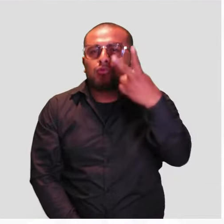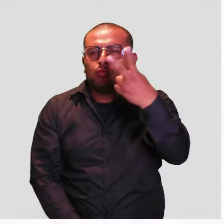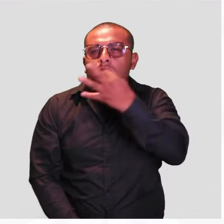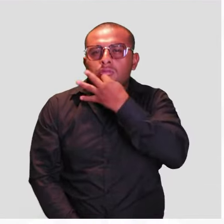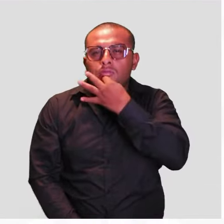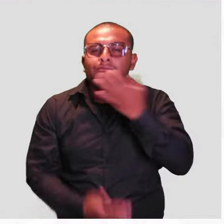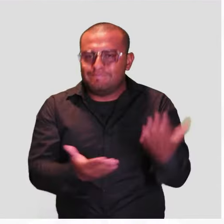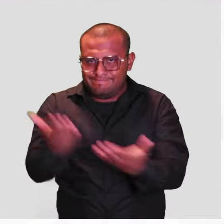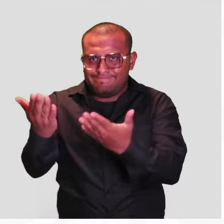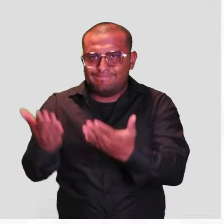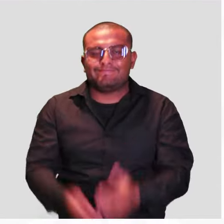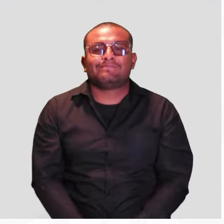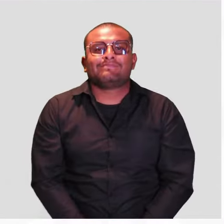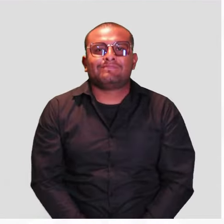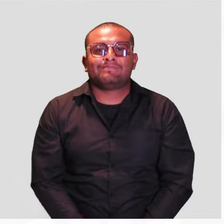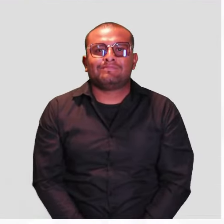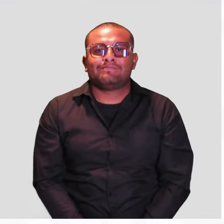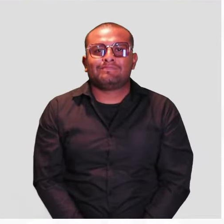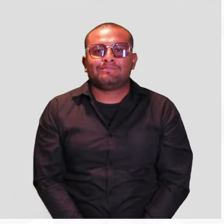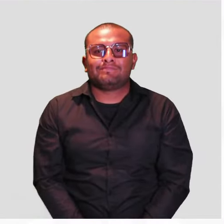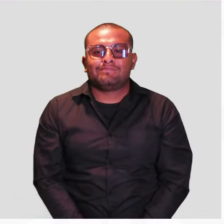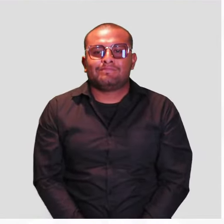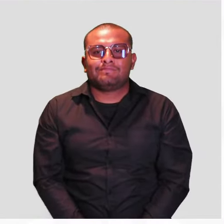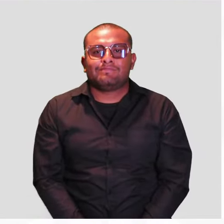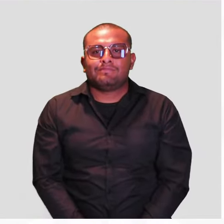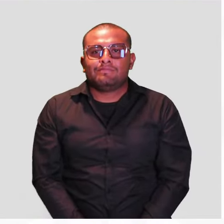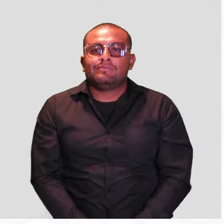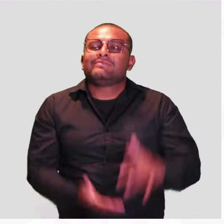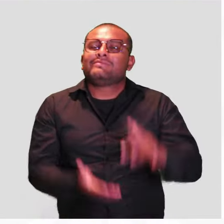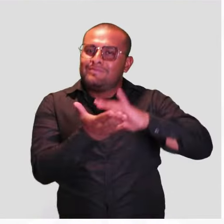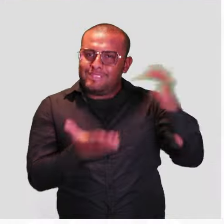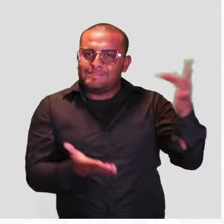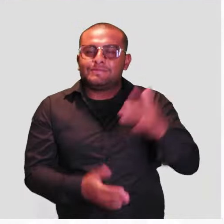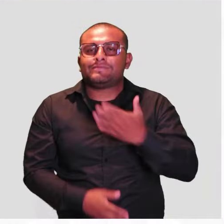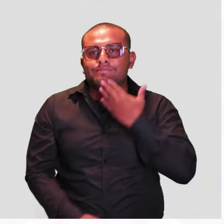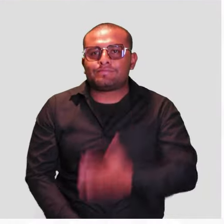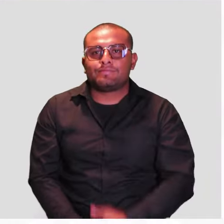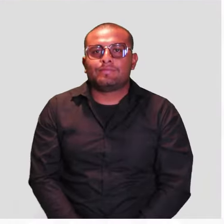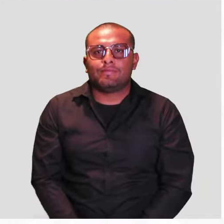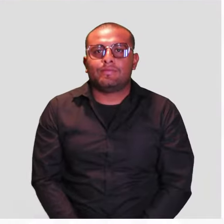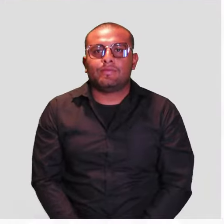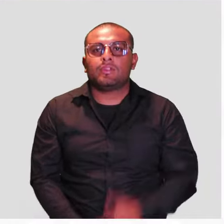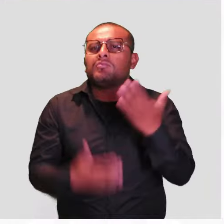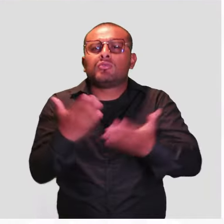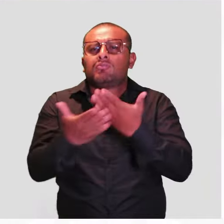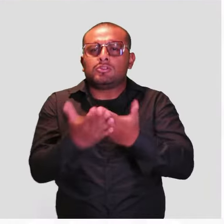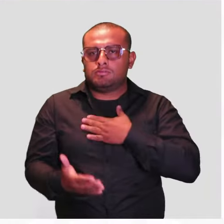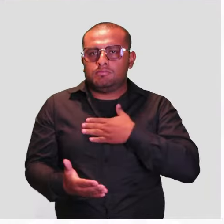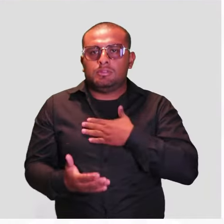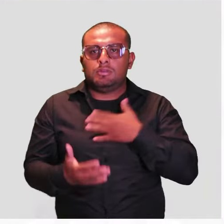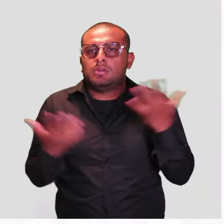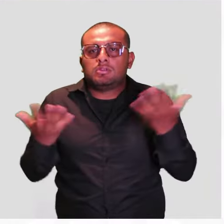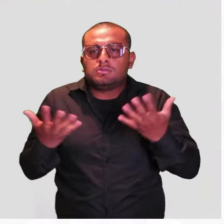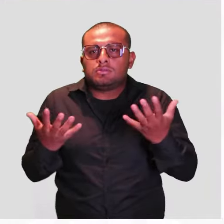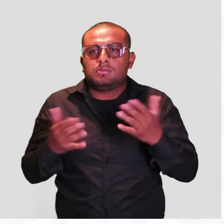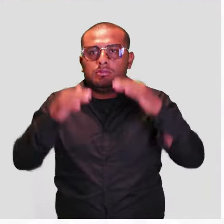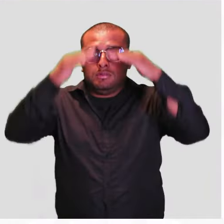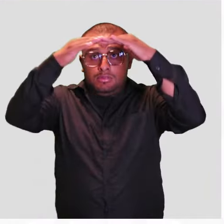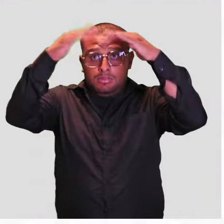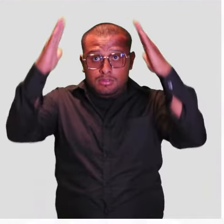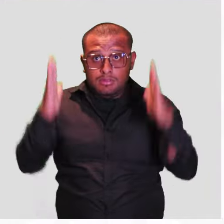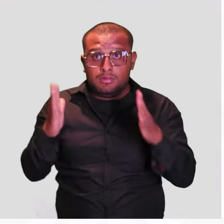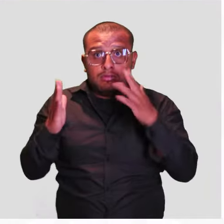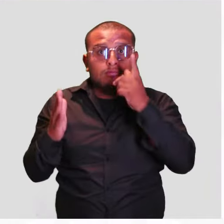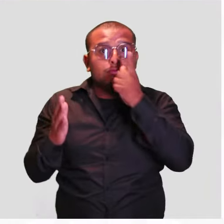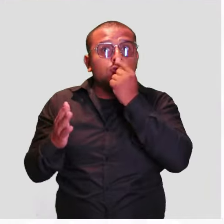sola intervención. Claro que sí, gracias. Dentro de mi propuesta, está colocar módulos de vigilancia cerca de